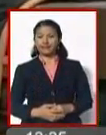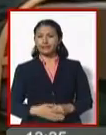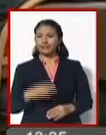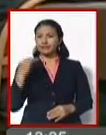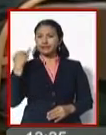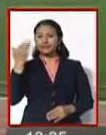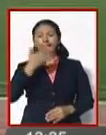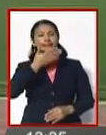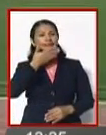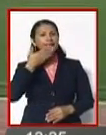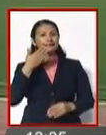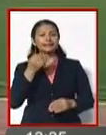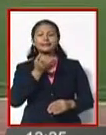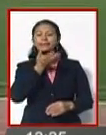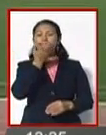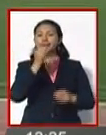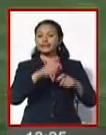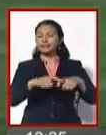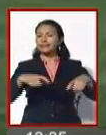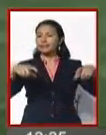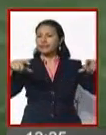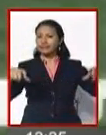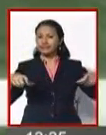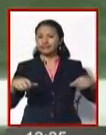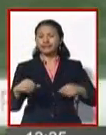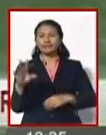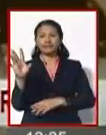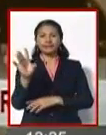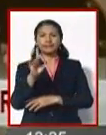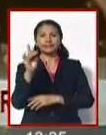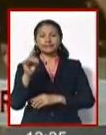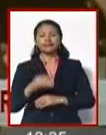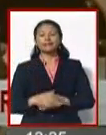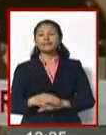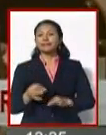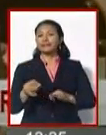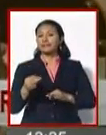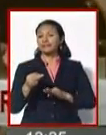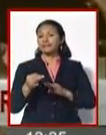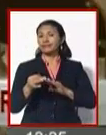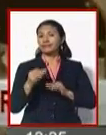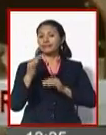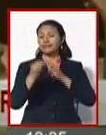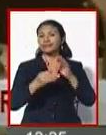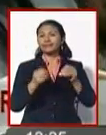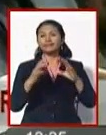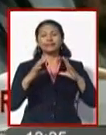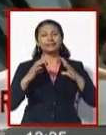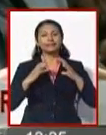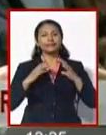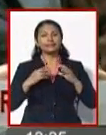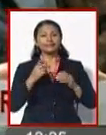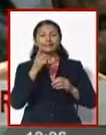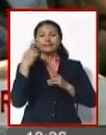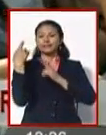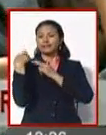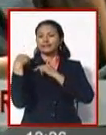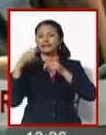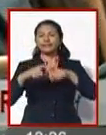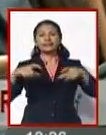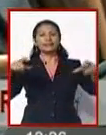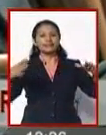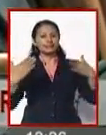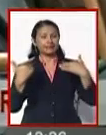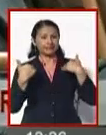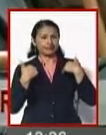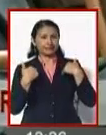Con la idea de mejorar los gramados en los escenarios en nuestro país, la federación está capacitando a los encargados de las canchas